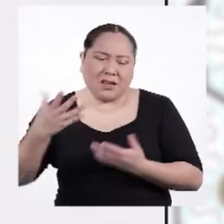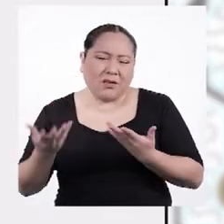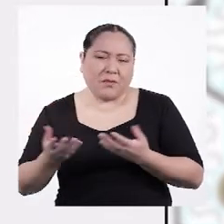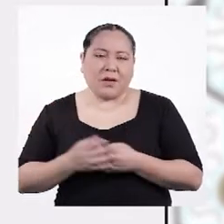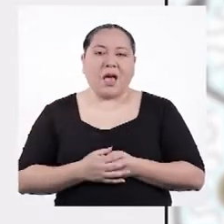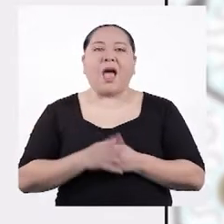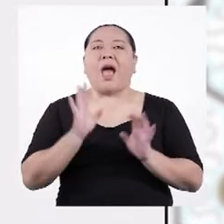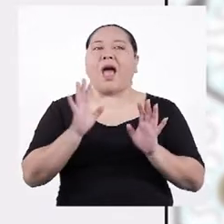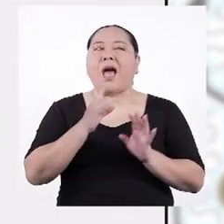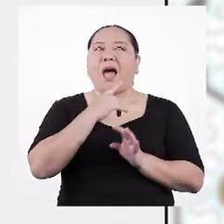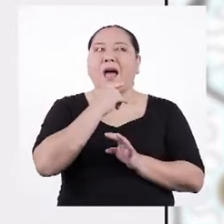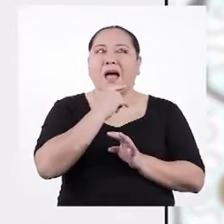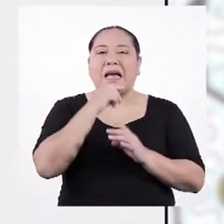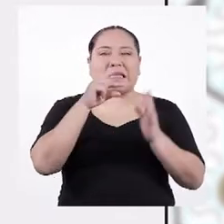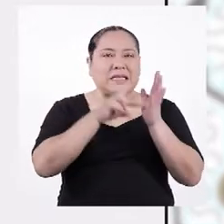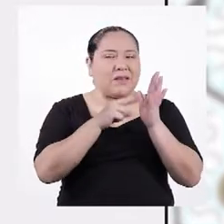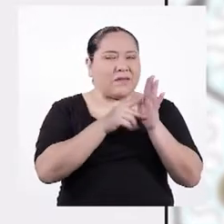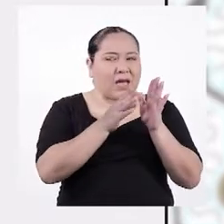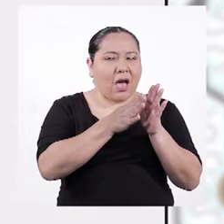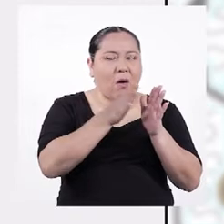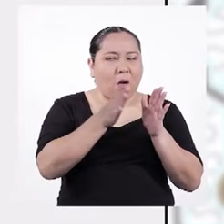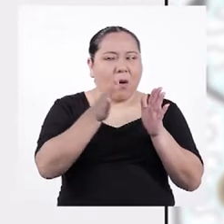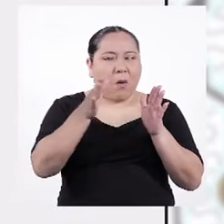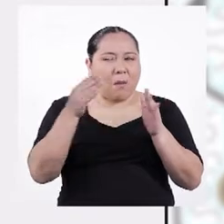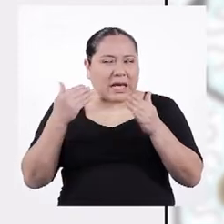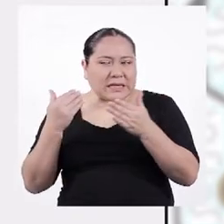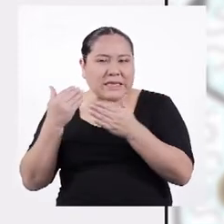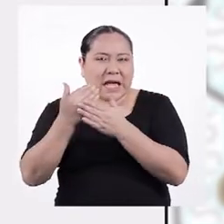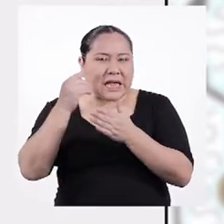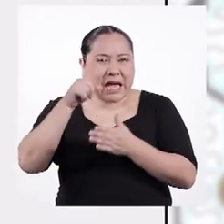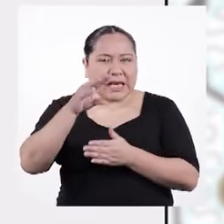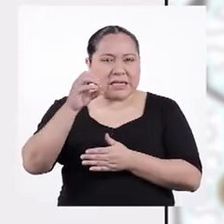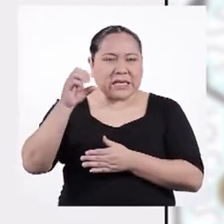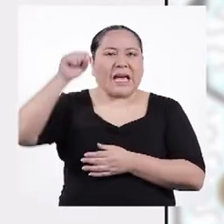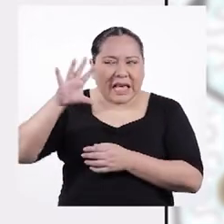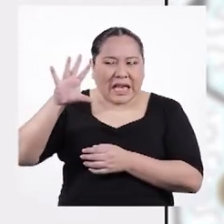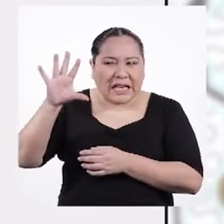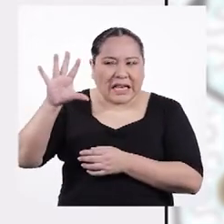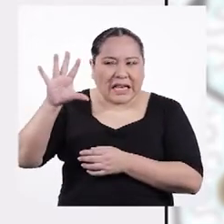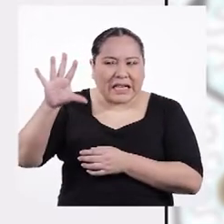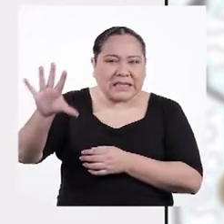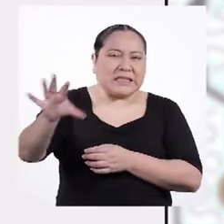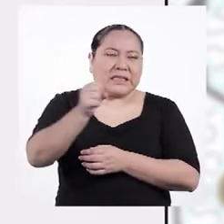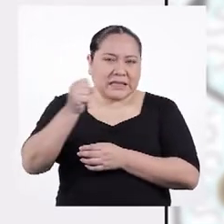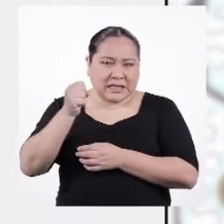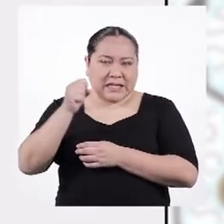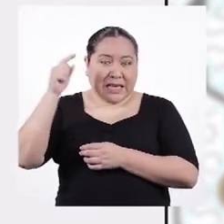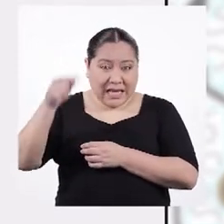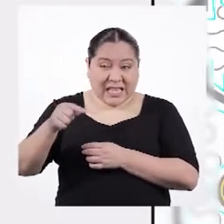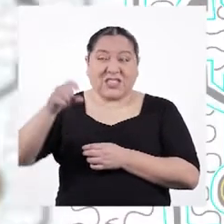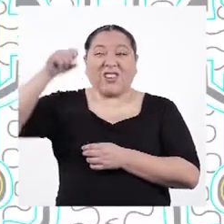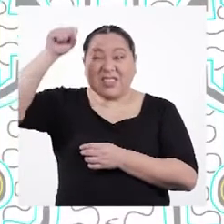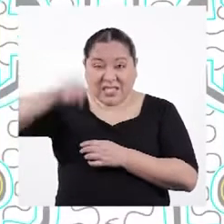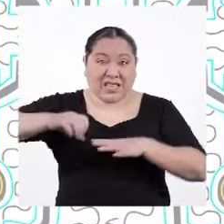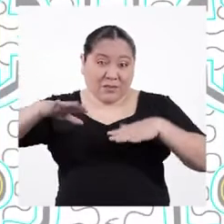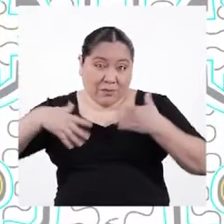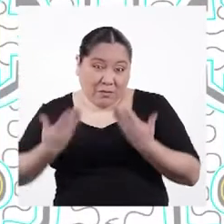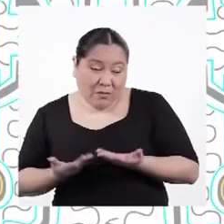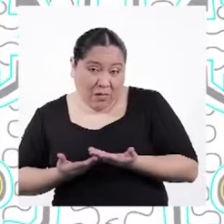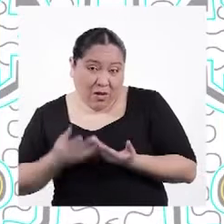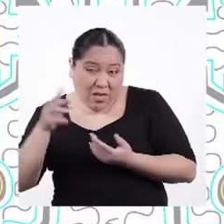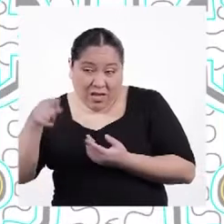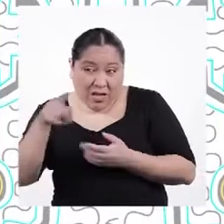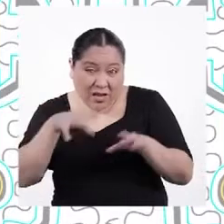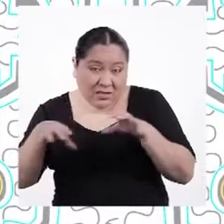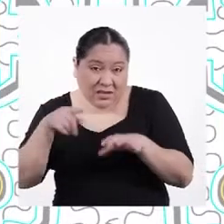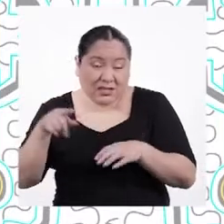mientras más cerca de 100% es la probabilidad de algo, es más probable que ocurra.